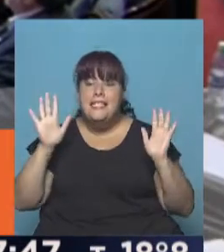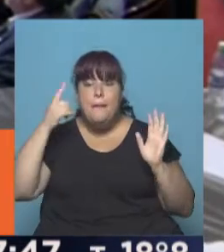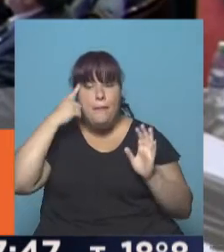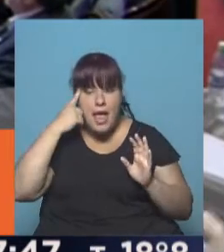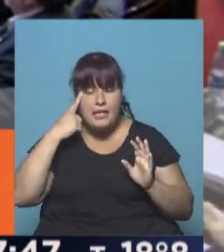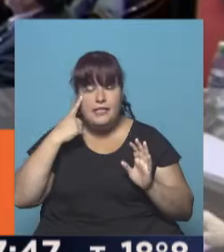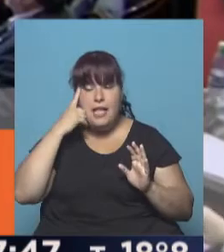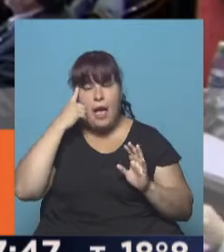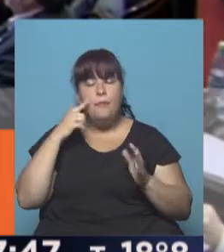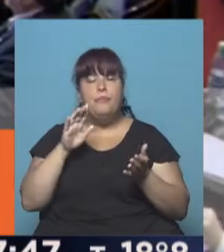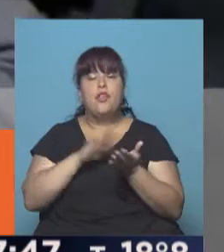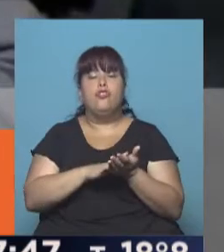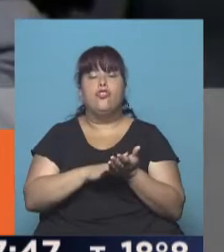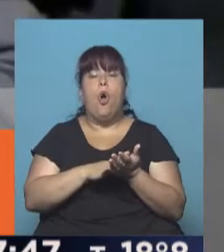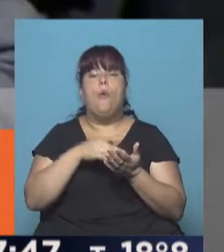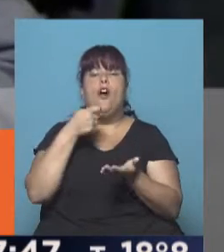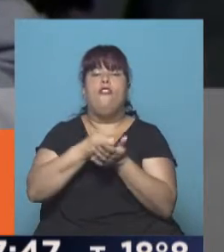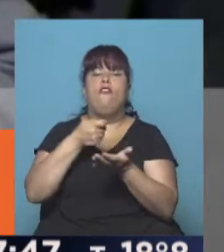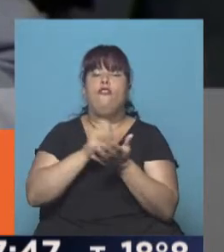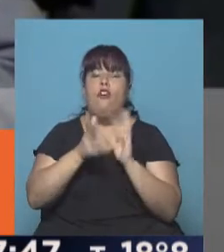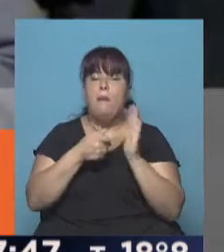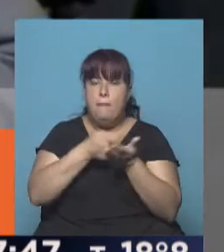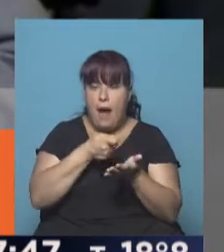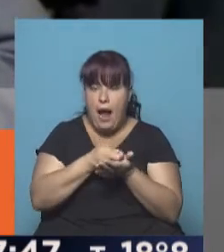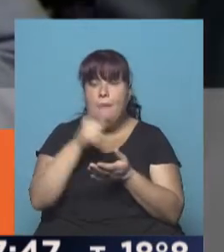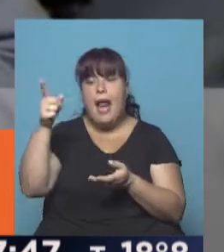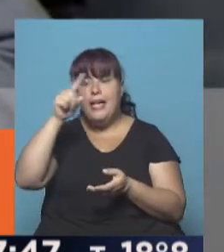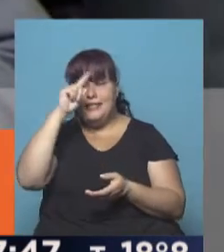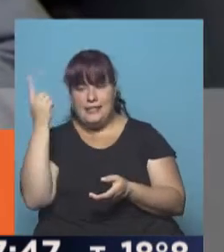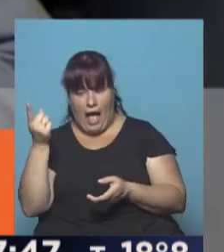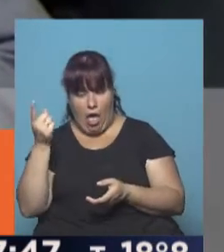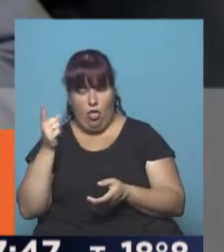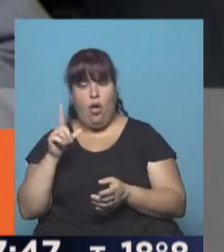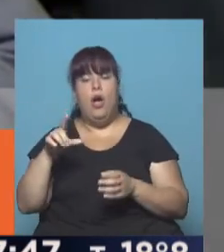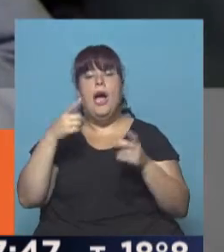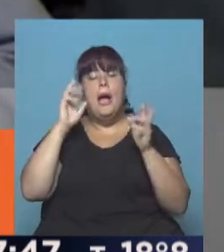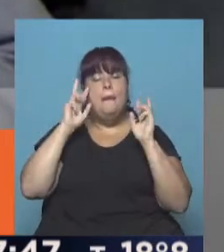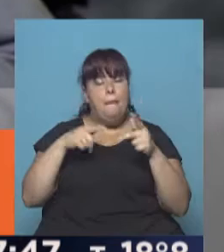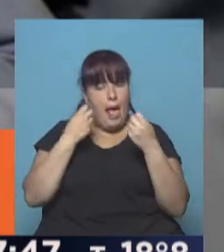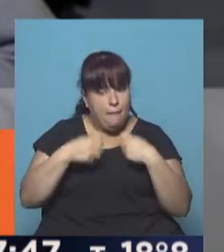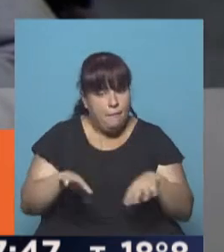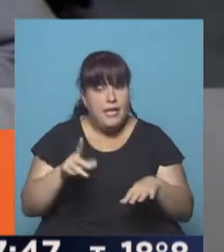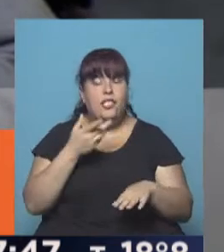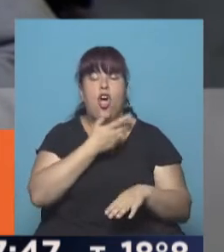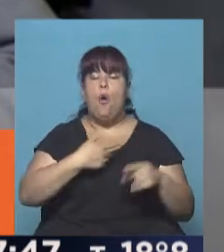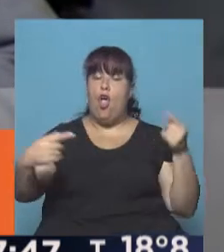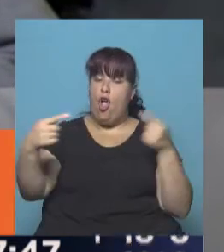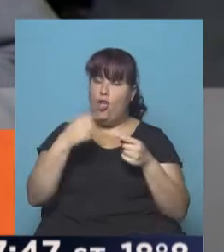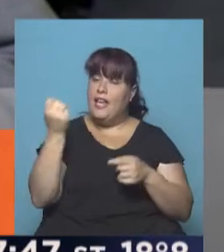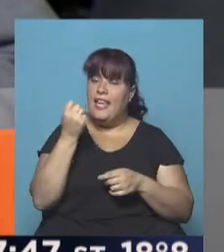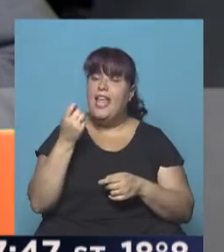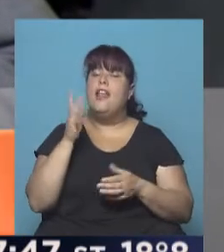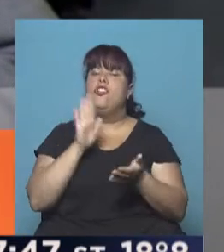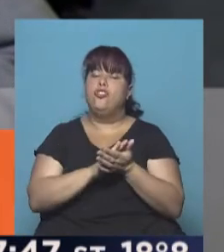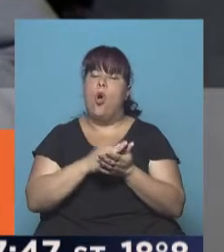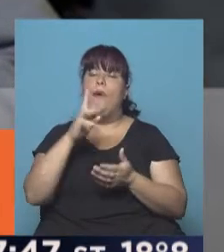contemplen los financiamientos para el Estado Nacional. La iniciativa que la oposición pretende hacer eje es